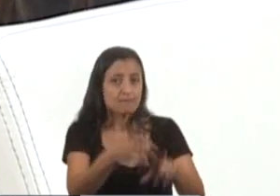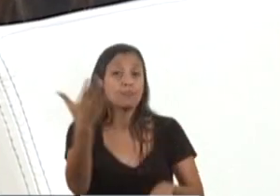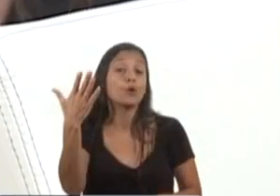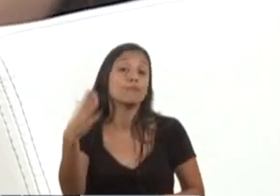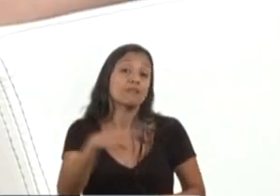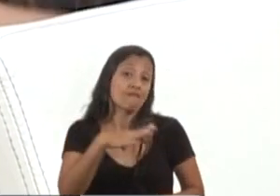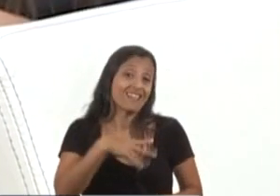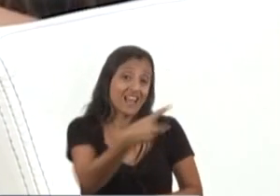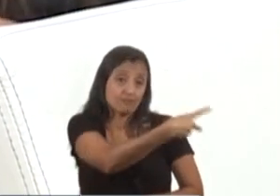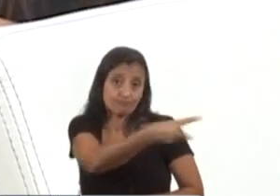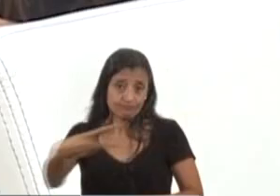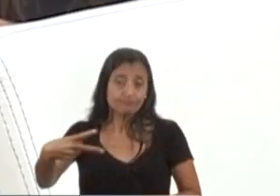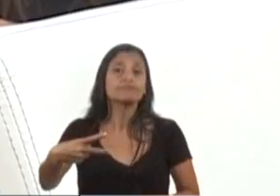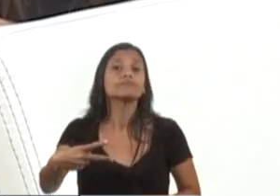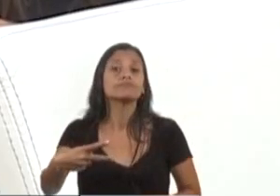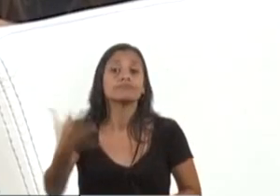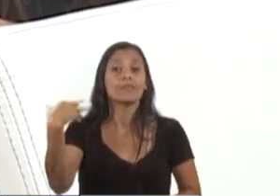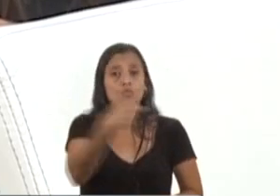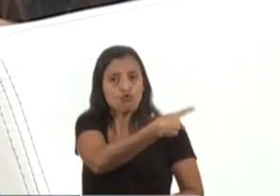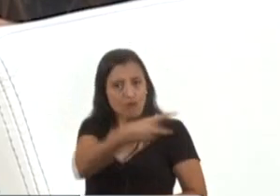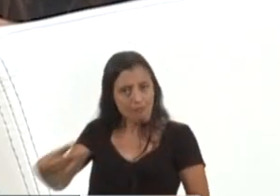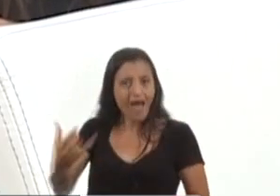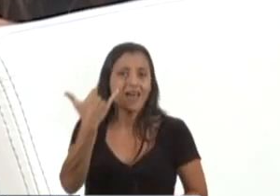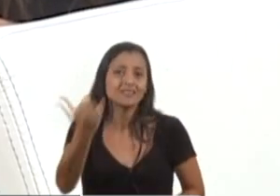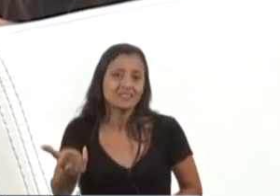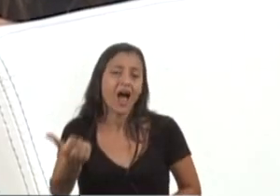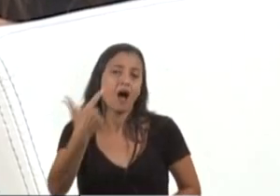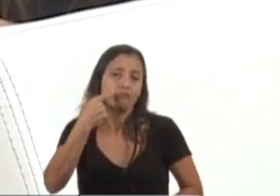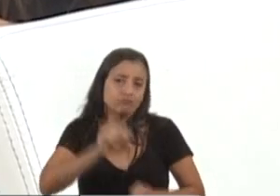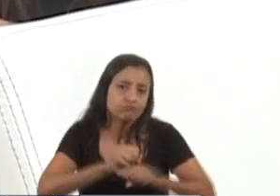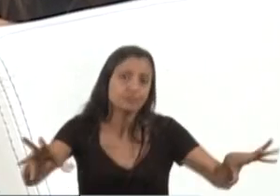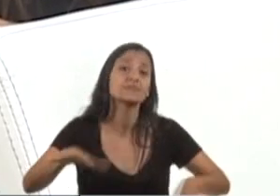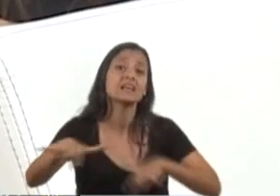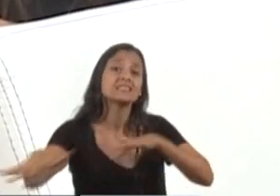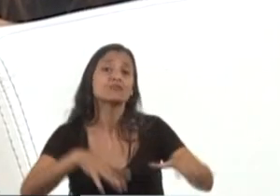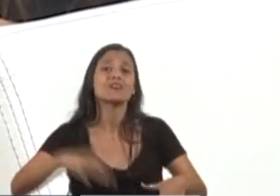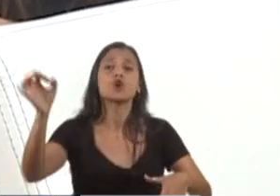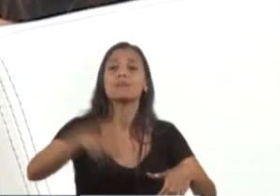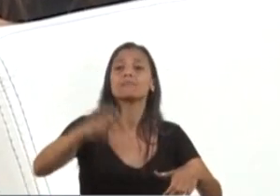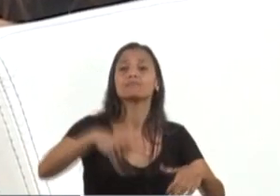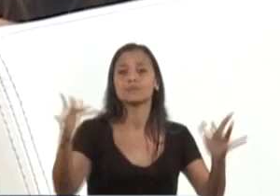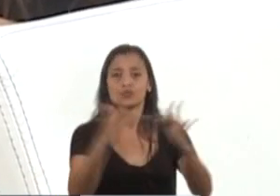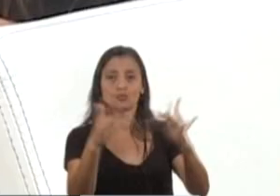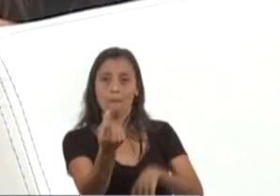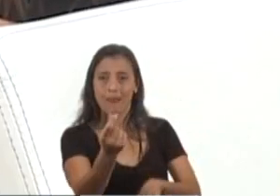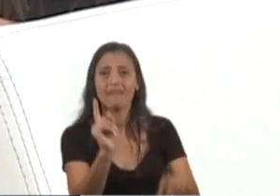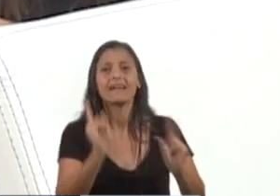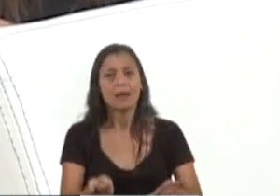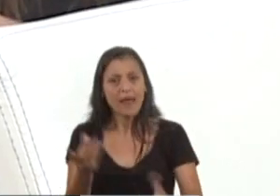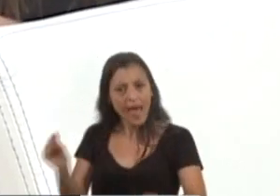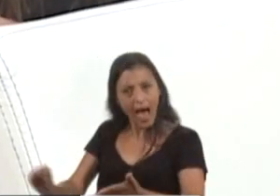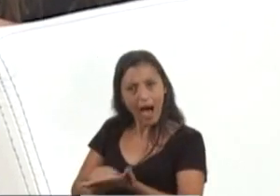semanas de que se conozca el caso Libra. Si ya tienen determinado quién será finalmente el abogado del presidente, si